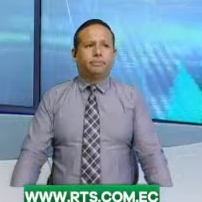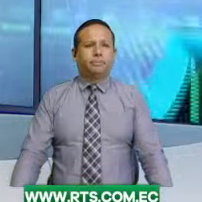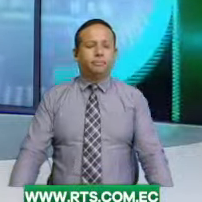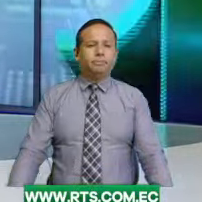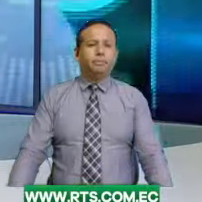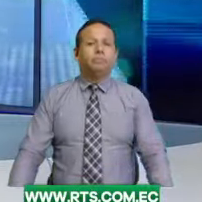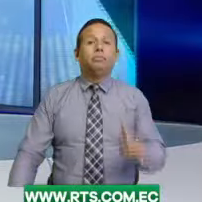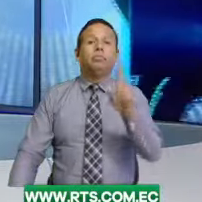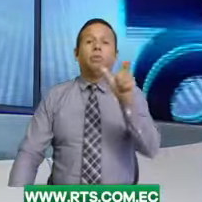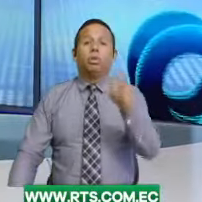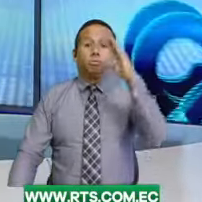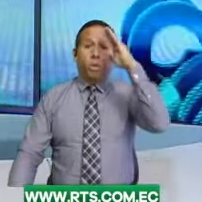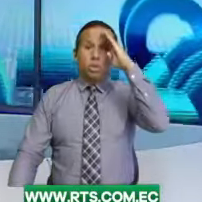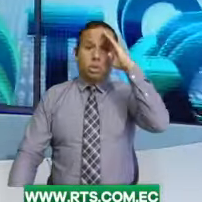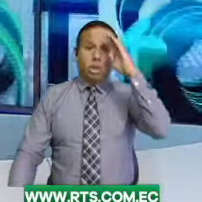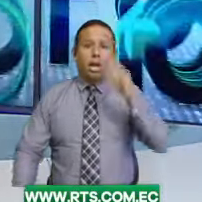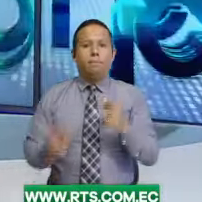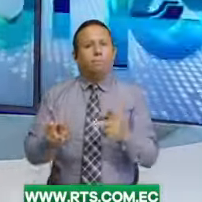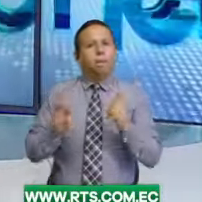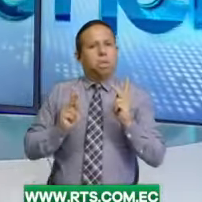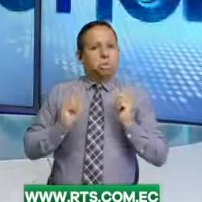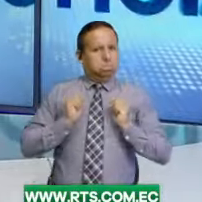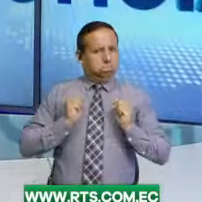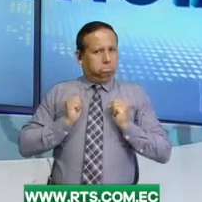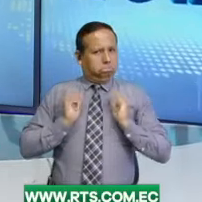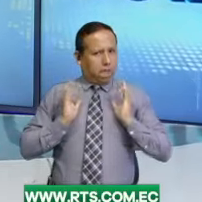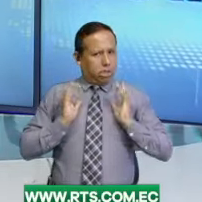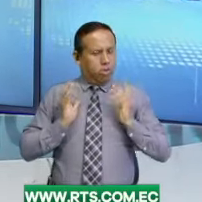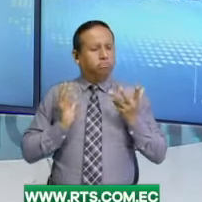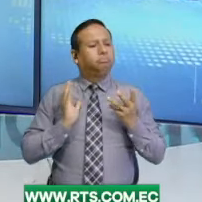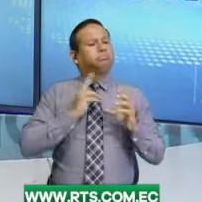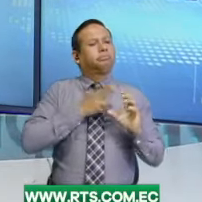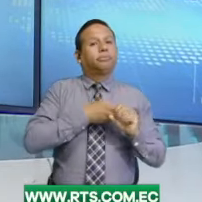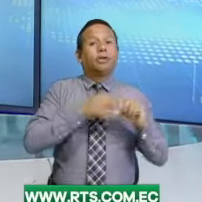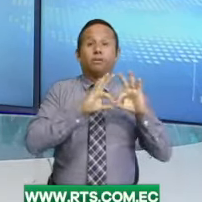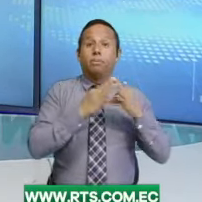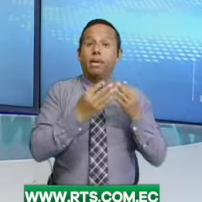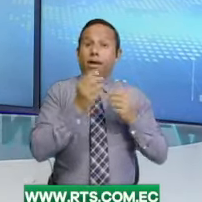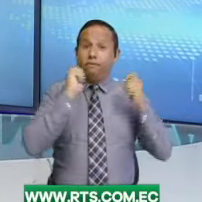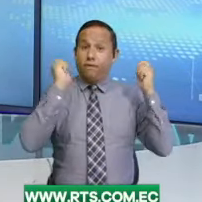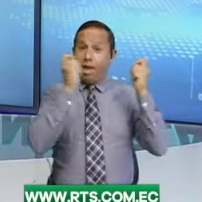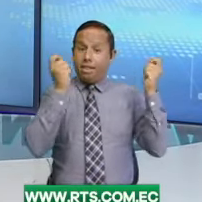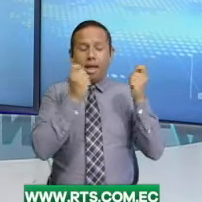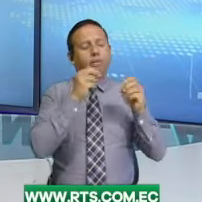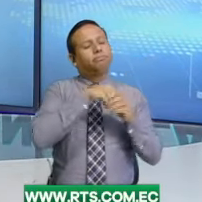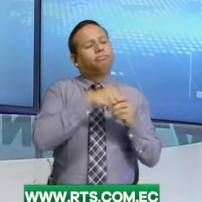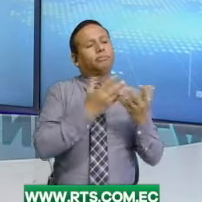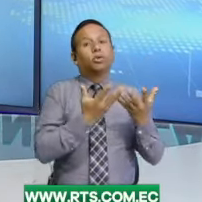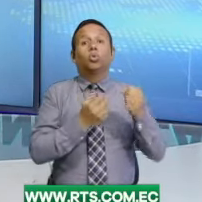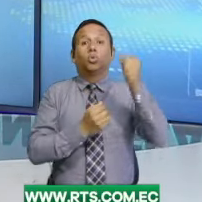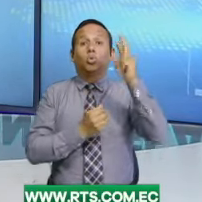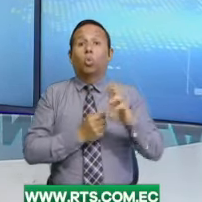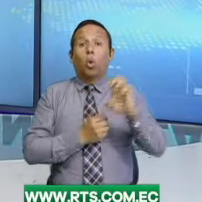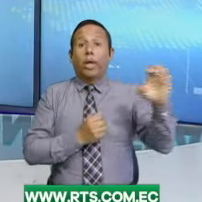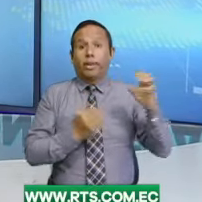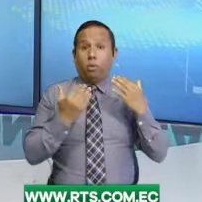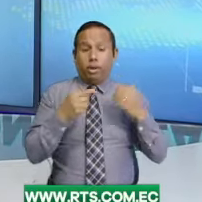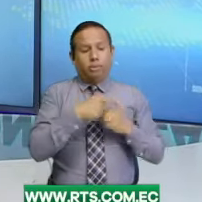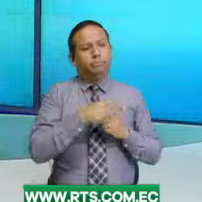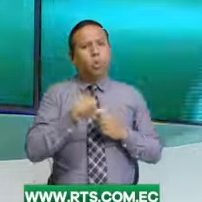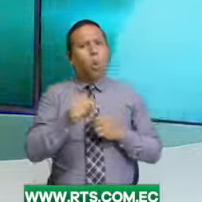Un policía que estaba con licencia y en una celebración familiar fue asesinado en el suroeste de Guayaquil.